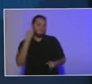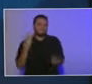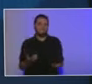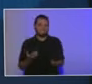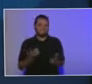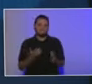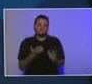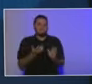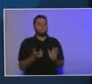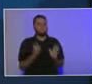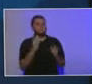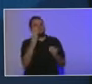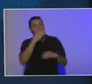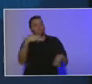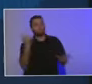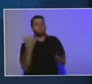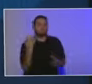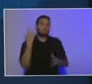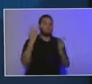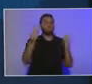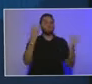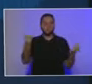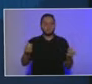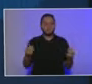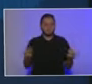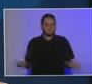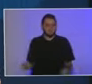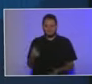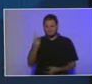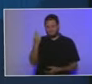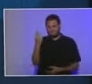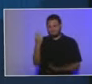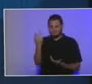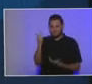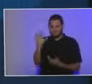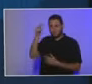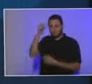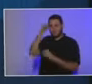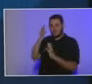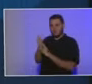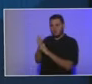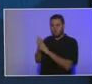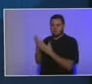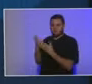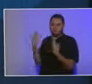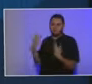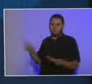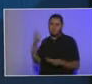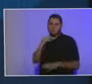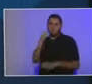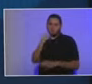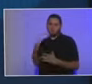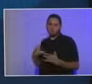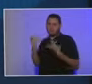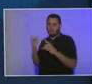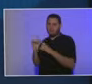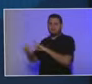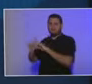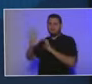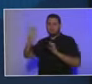porque sabemos que se han dado actividades políticas, claro, que donde incluso la gobernadora ha asistido. Se dio una actividad,